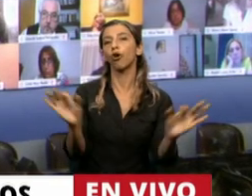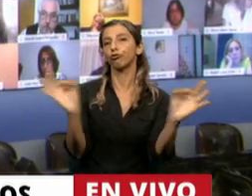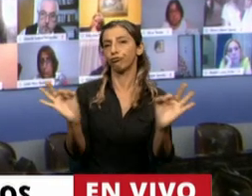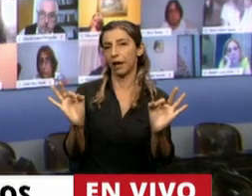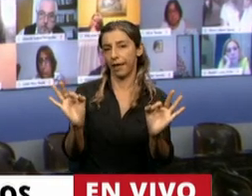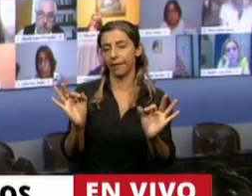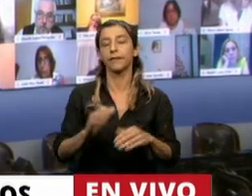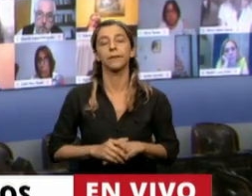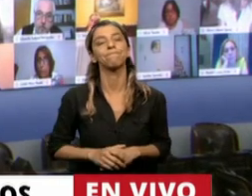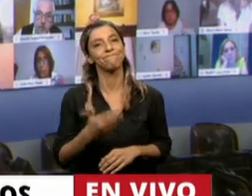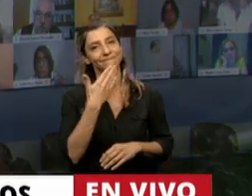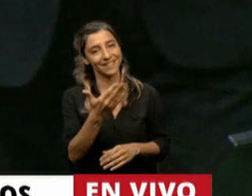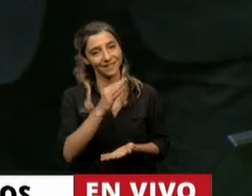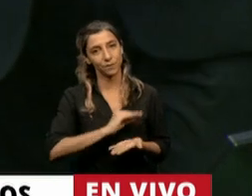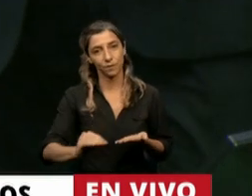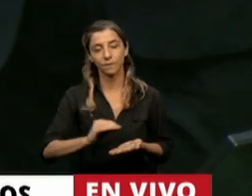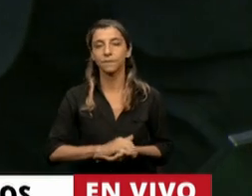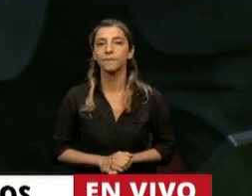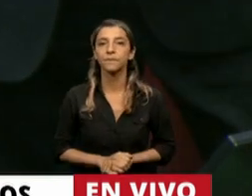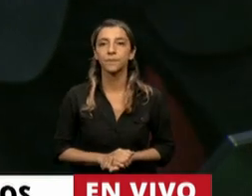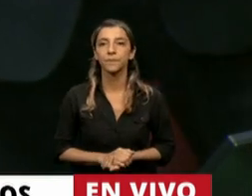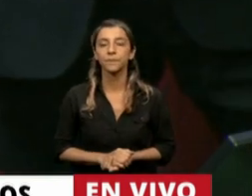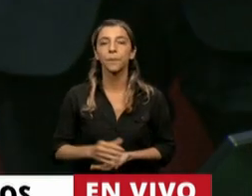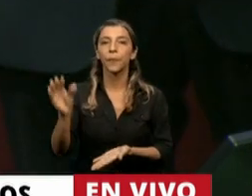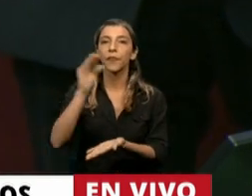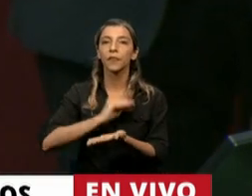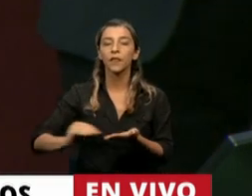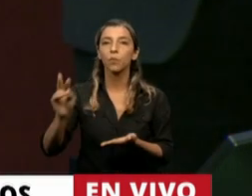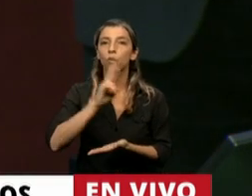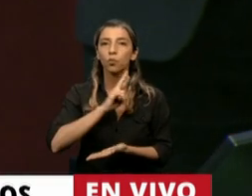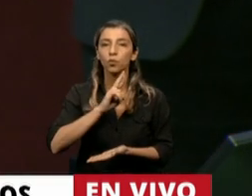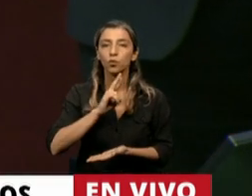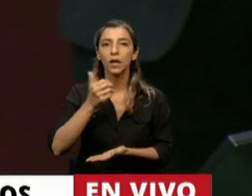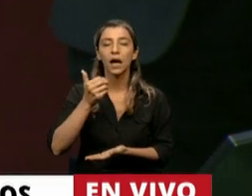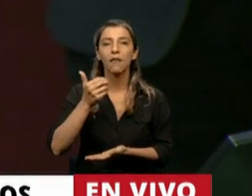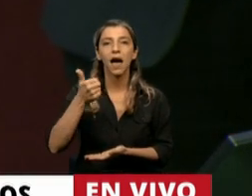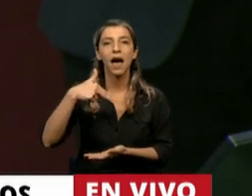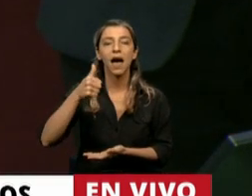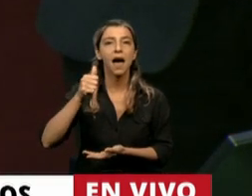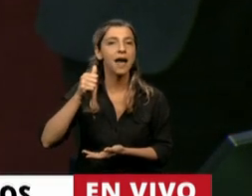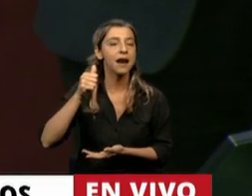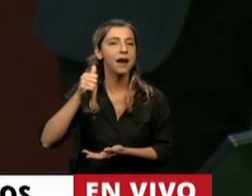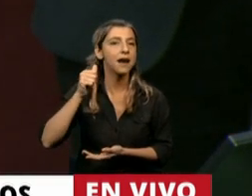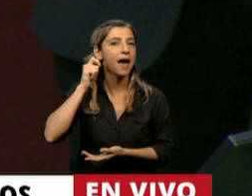presidente Gracias diputado diputada Ana Carolina